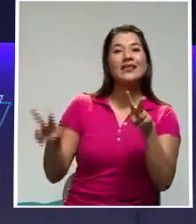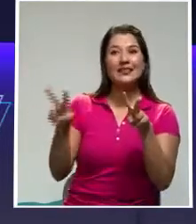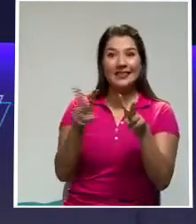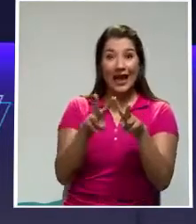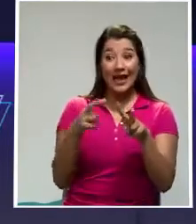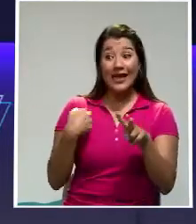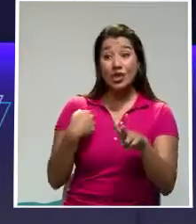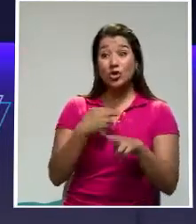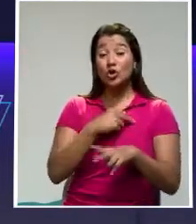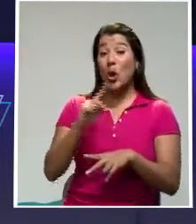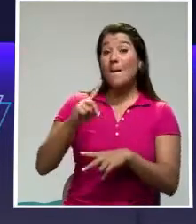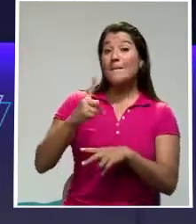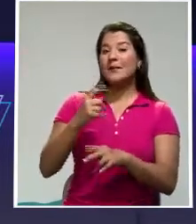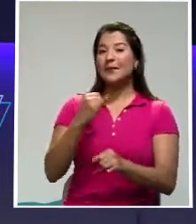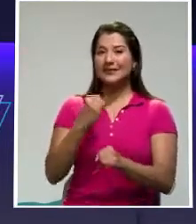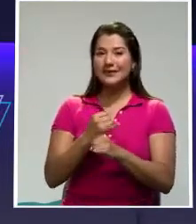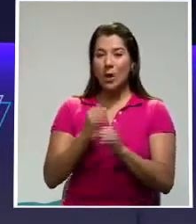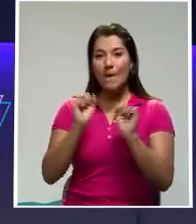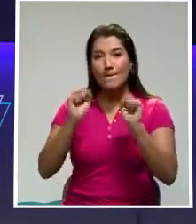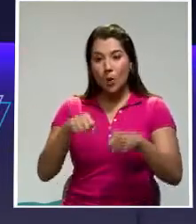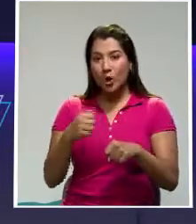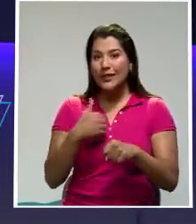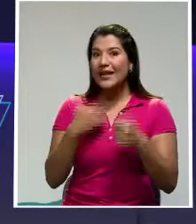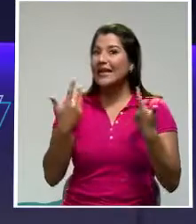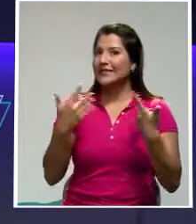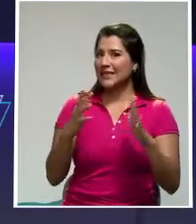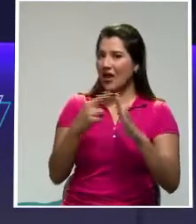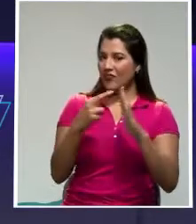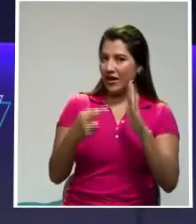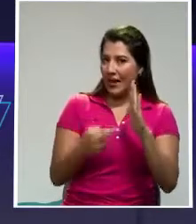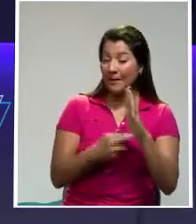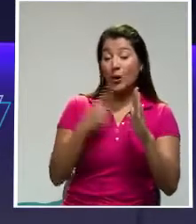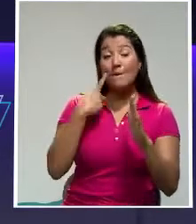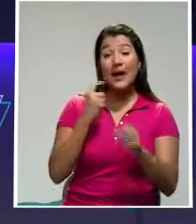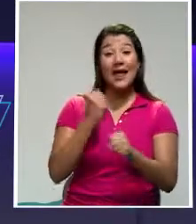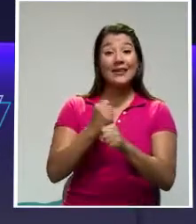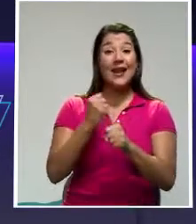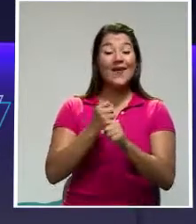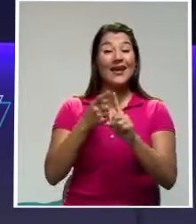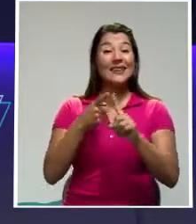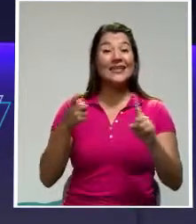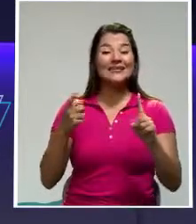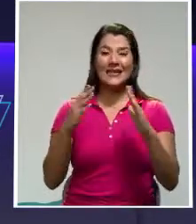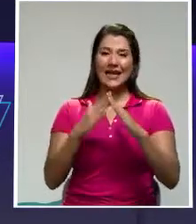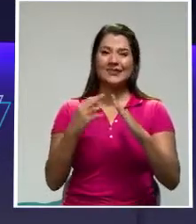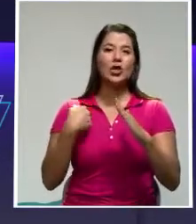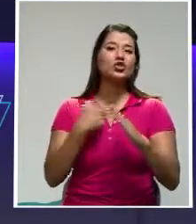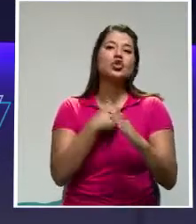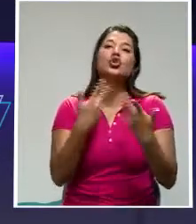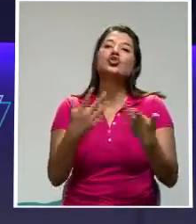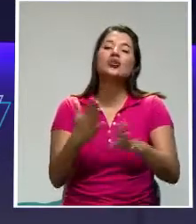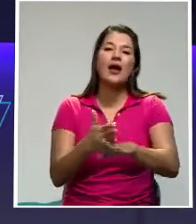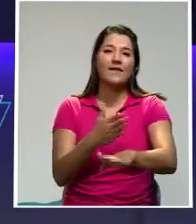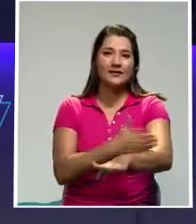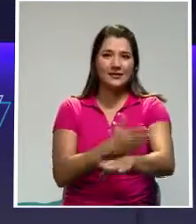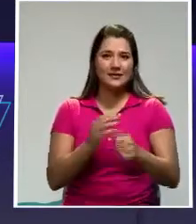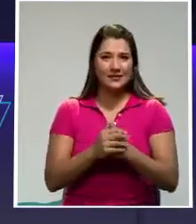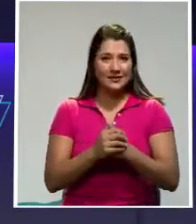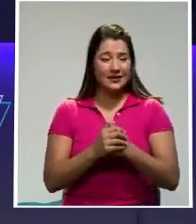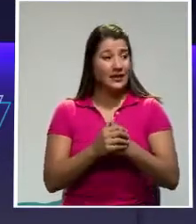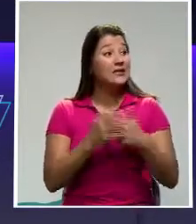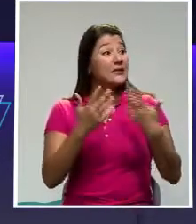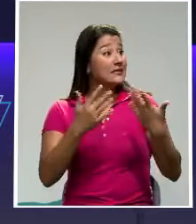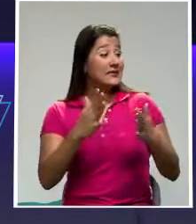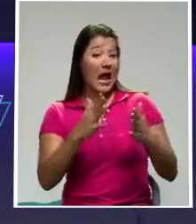la primera institución en tener ya el reglamento de teletrabajo, ya teníamos camino recorrido. Entonces, toda la parte jurídica